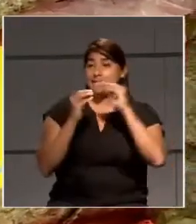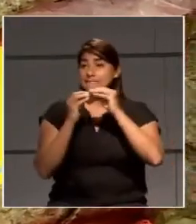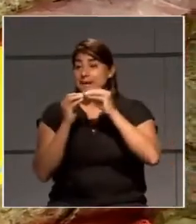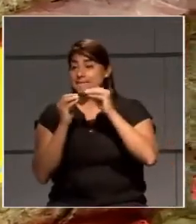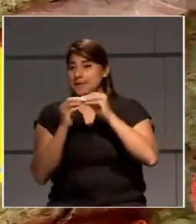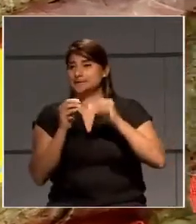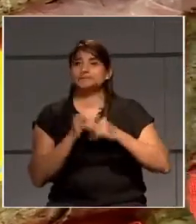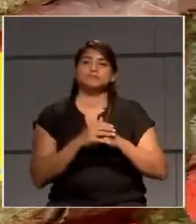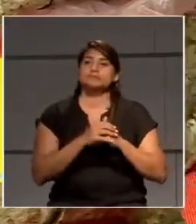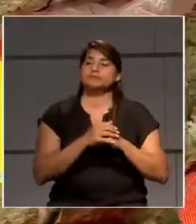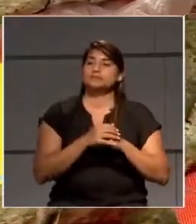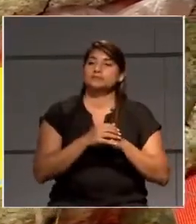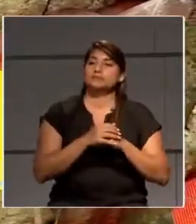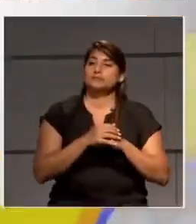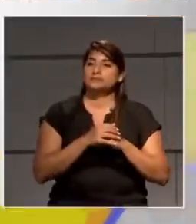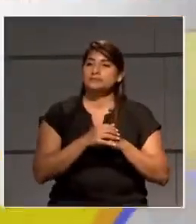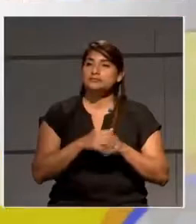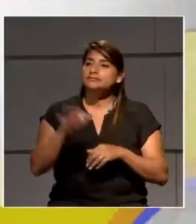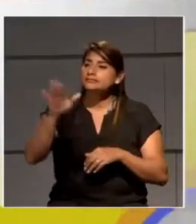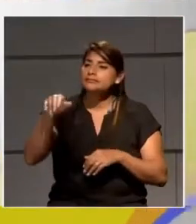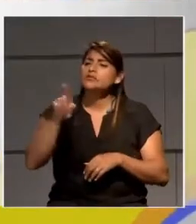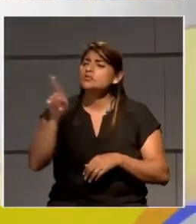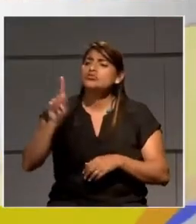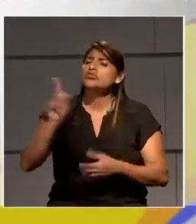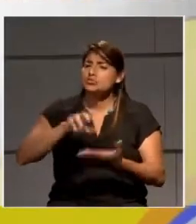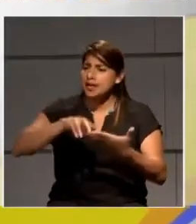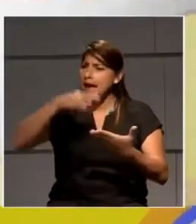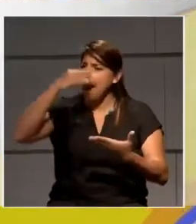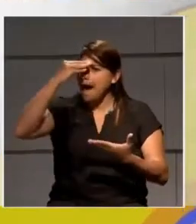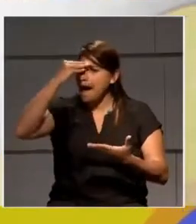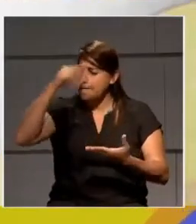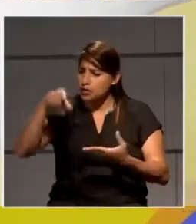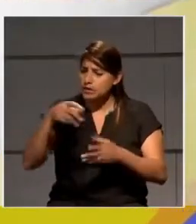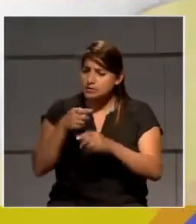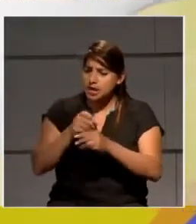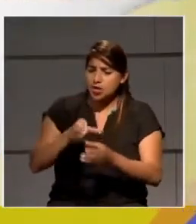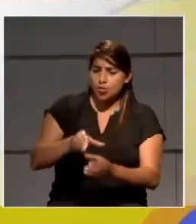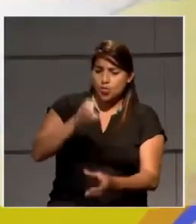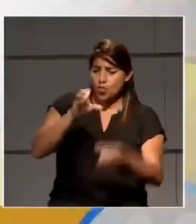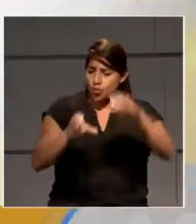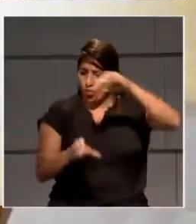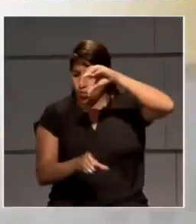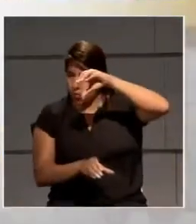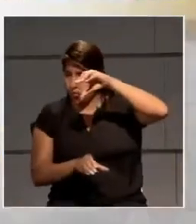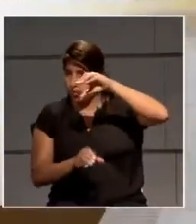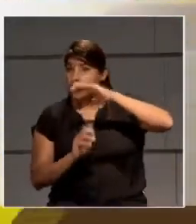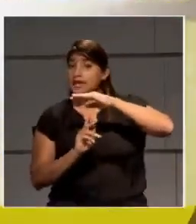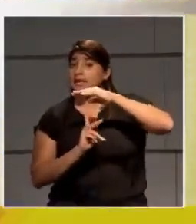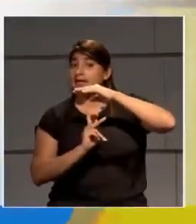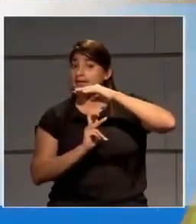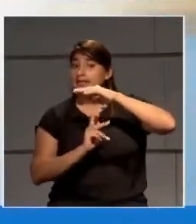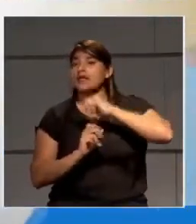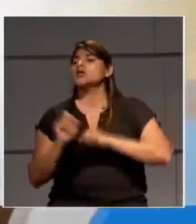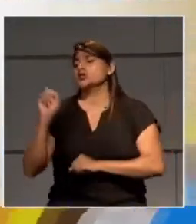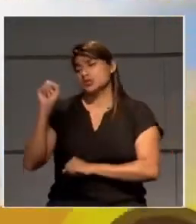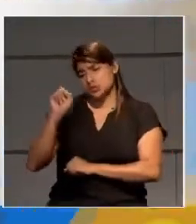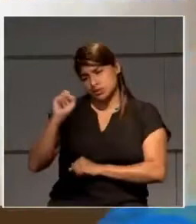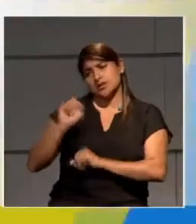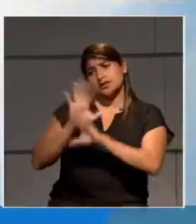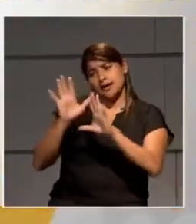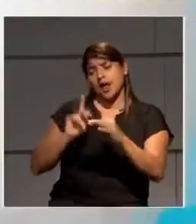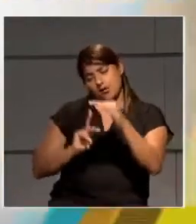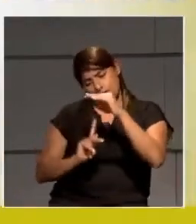orquesta. ¿Dónde aprendiste a hacer este palo de lluvia? ¿En el kinder? En el